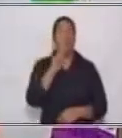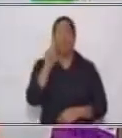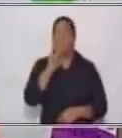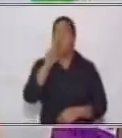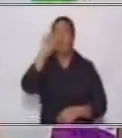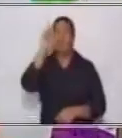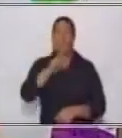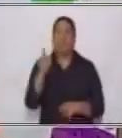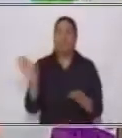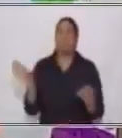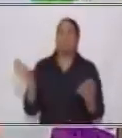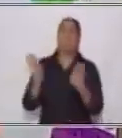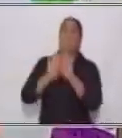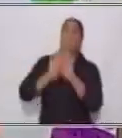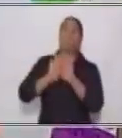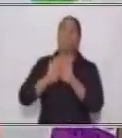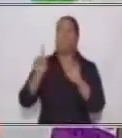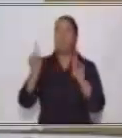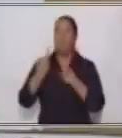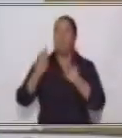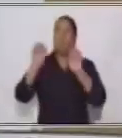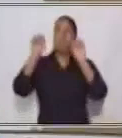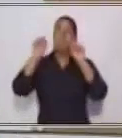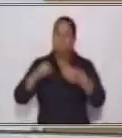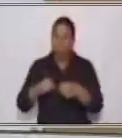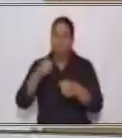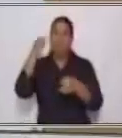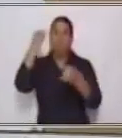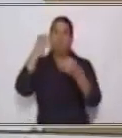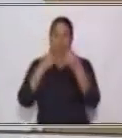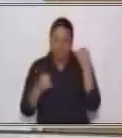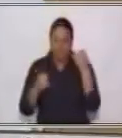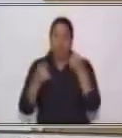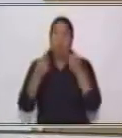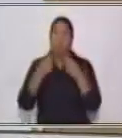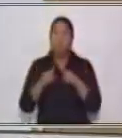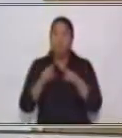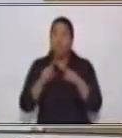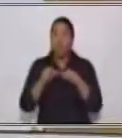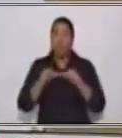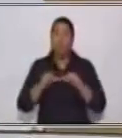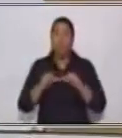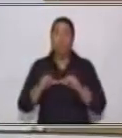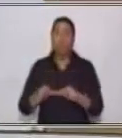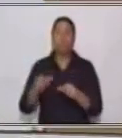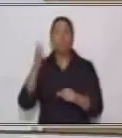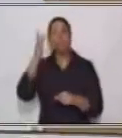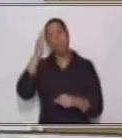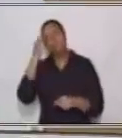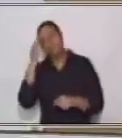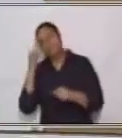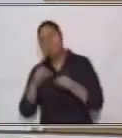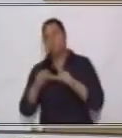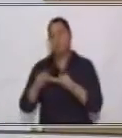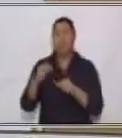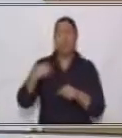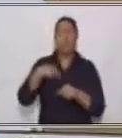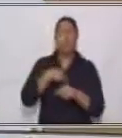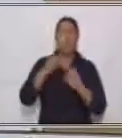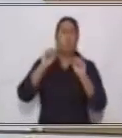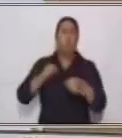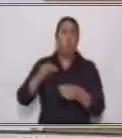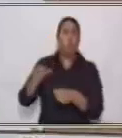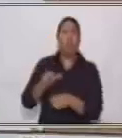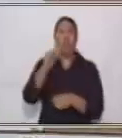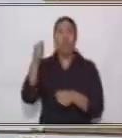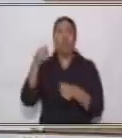que nosotros podamos reflexionar y pensar acerca de ese tema e incluso poder desarrollar alguna otra investigación